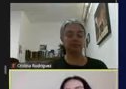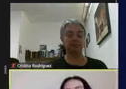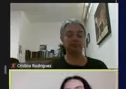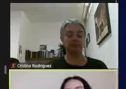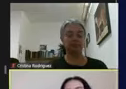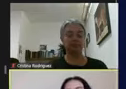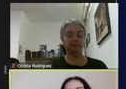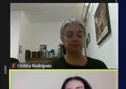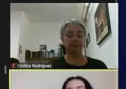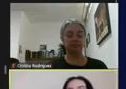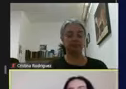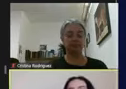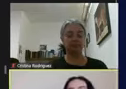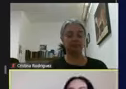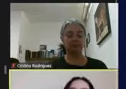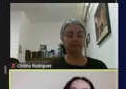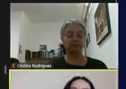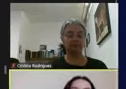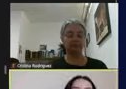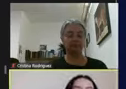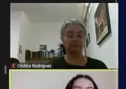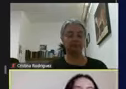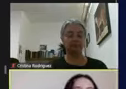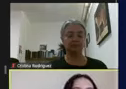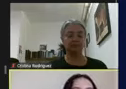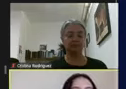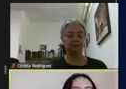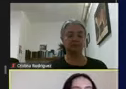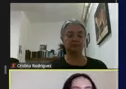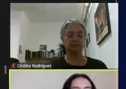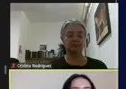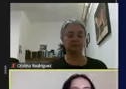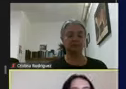lesiona principalmente son los ligamentos, no son las únicas